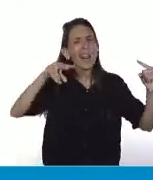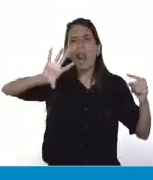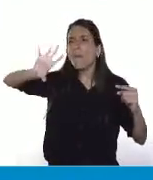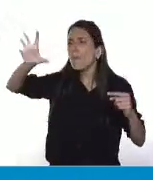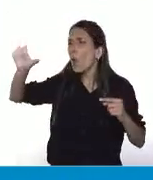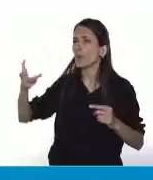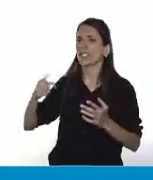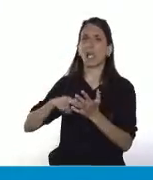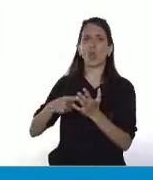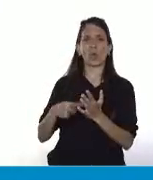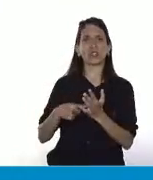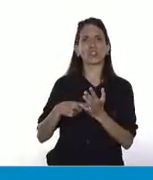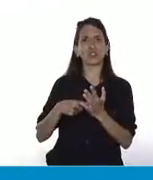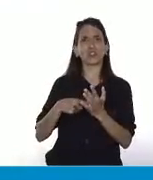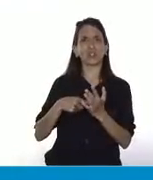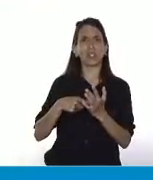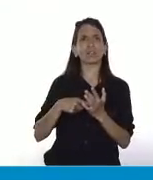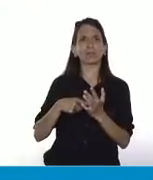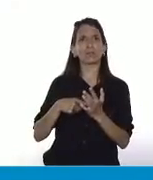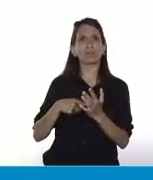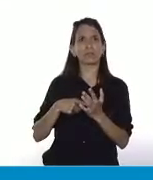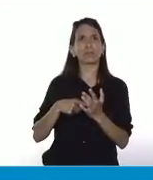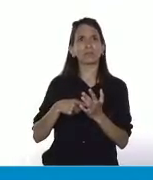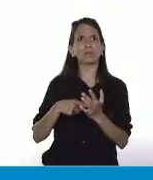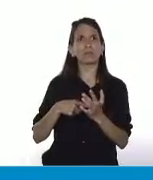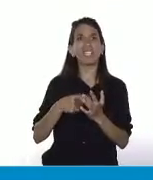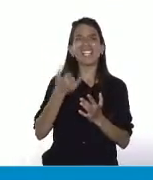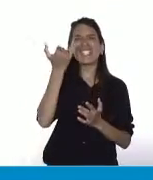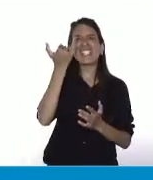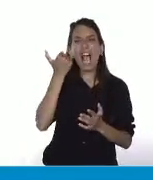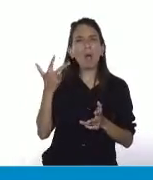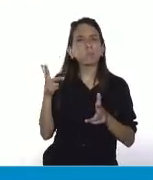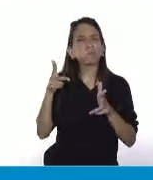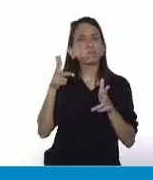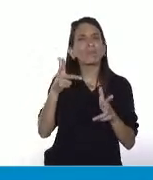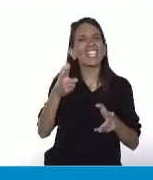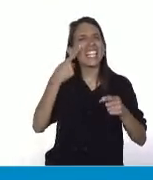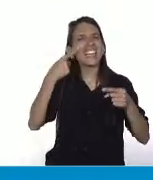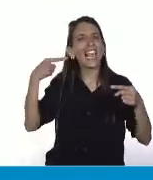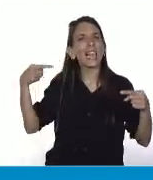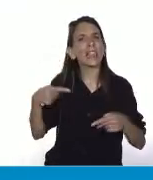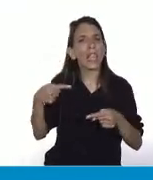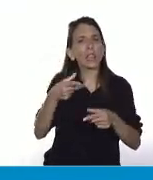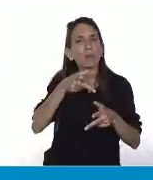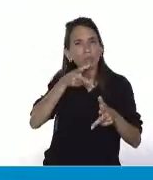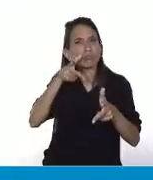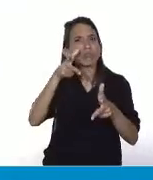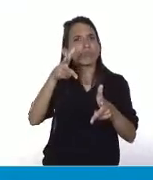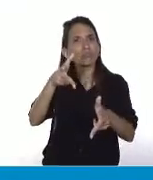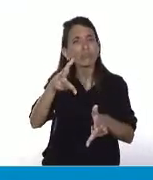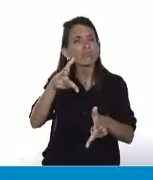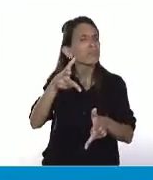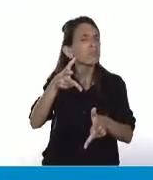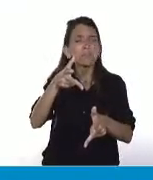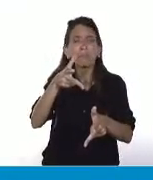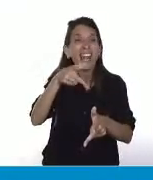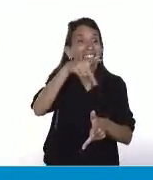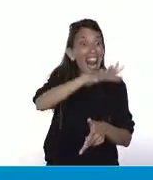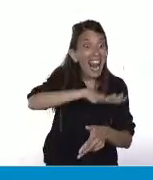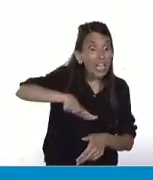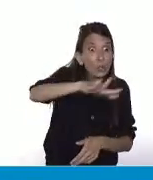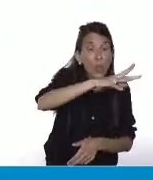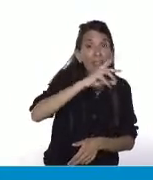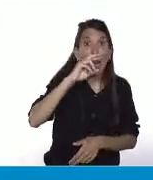un gran exintendente de la ciudad, que para cualquier platense o cualquiera que